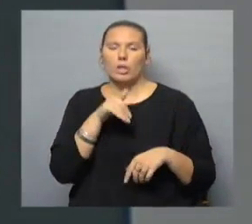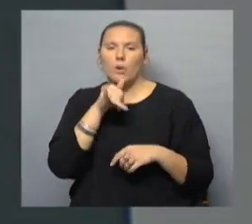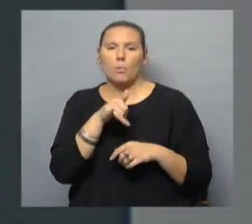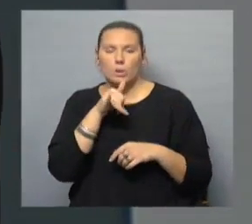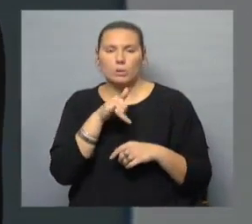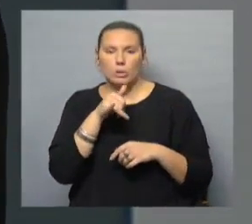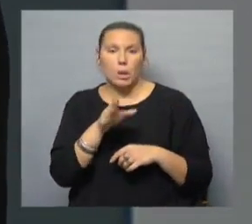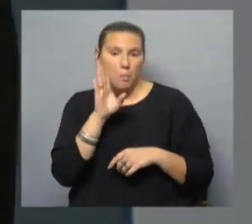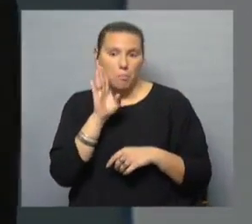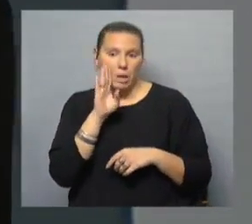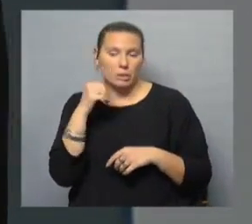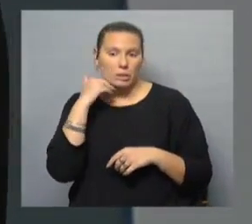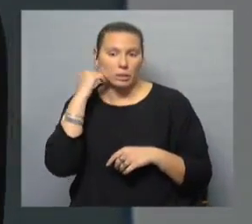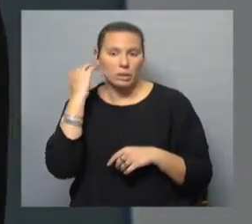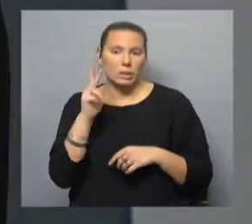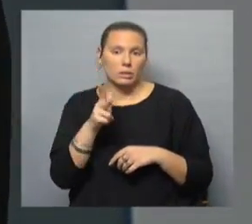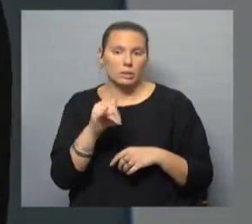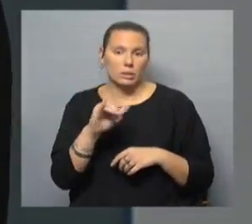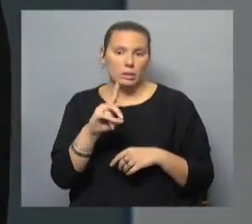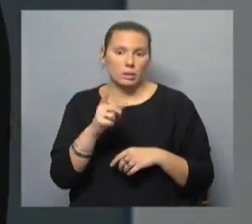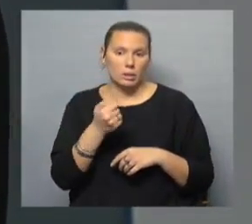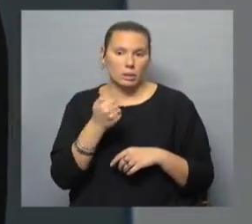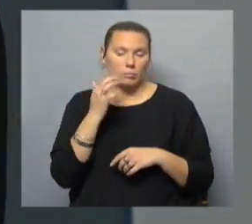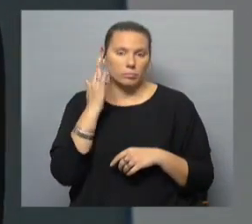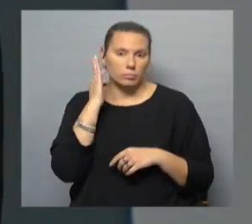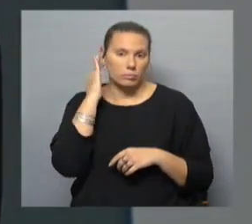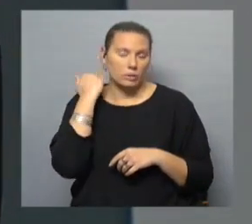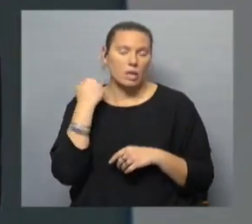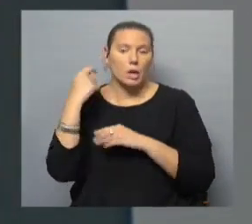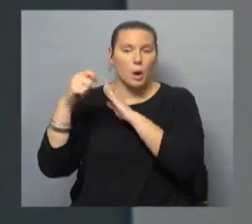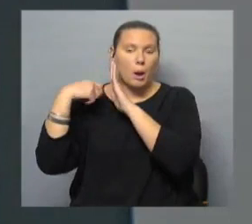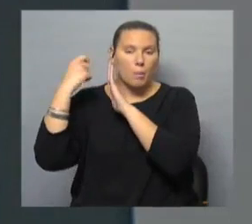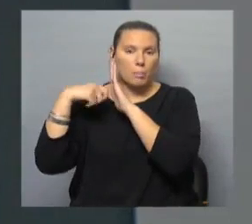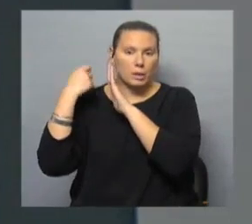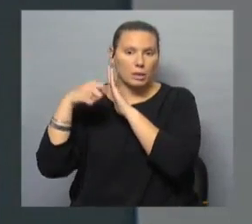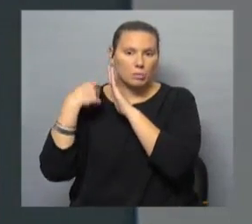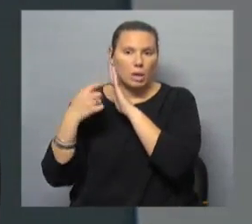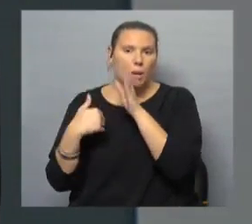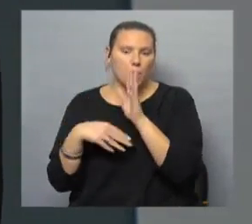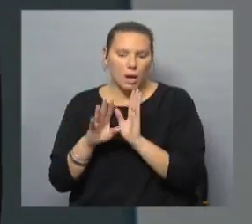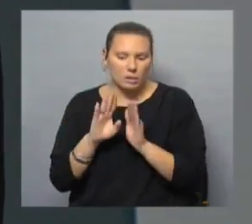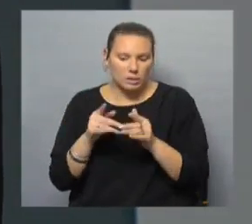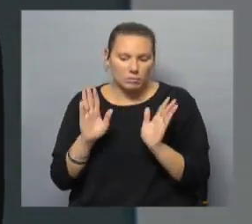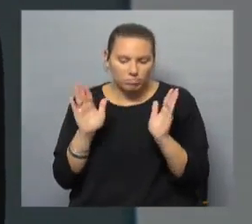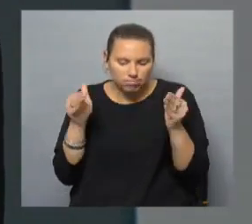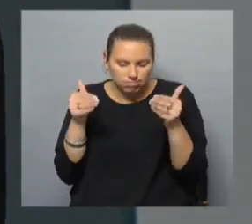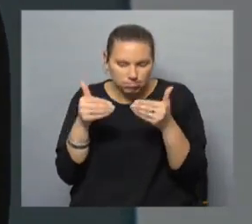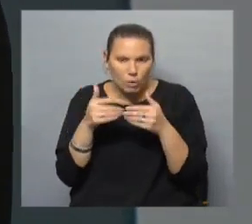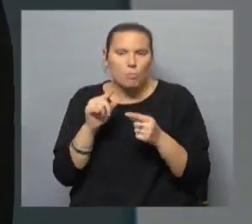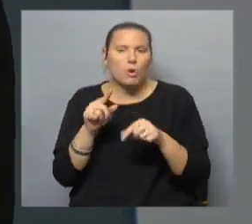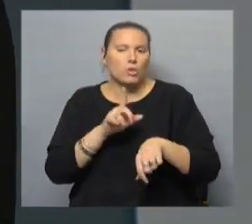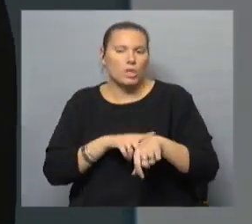desde la madre, que es Hilda, justamente. Y como la película se va tornando cada vez más interior, digamos, empieza a quebrar un poco los